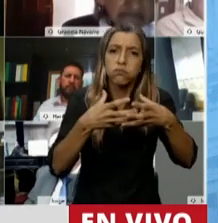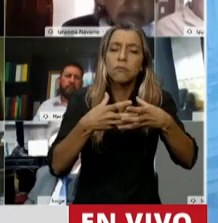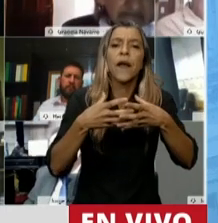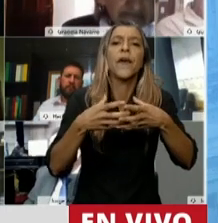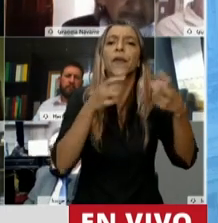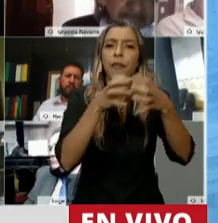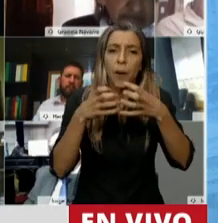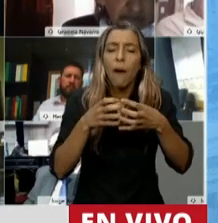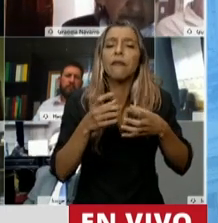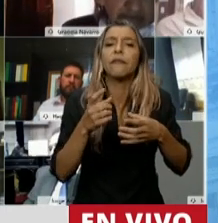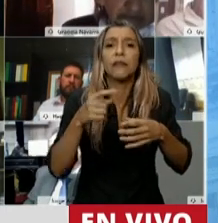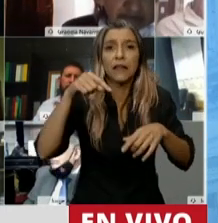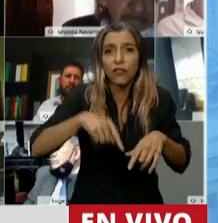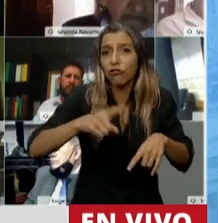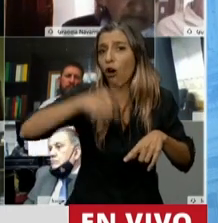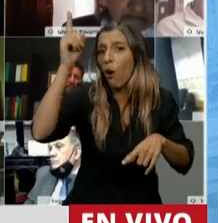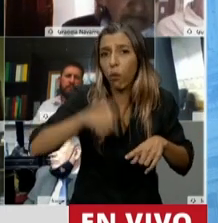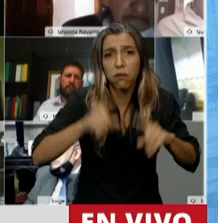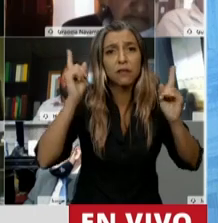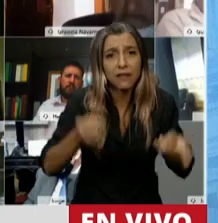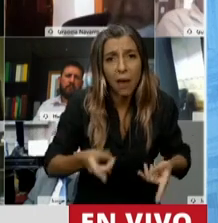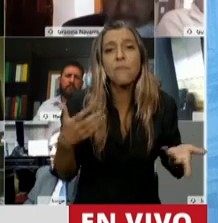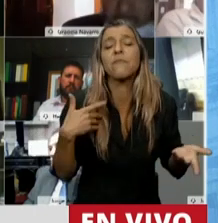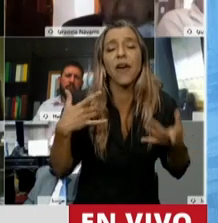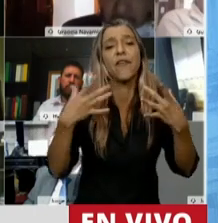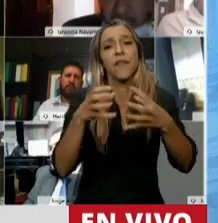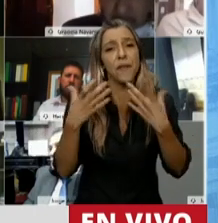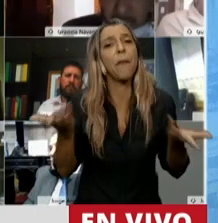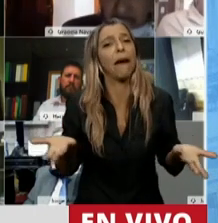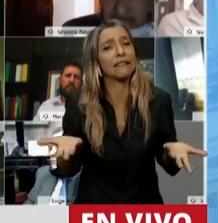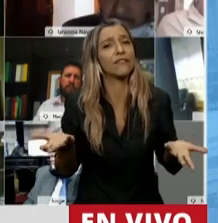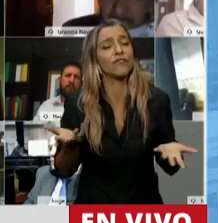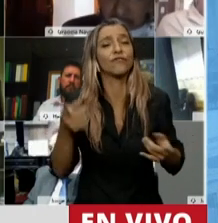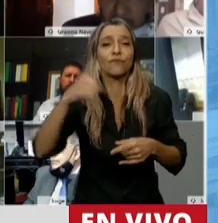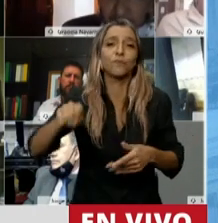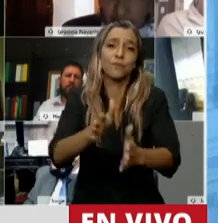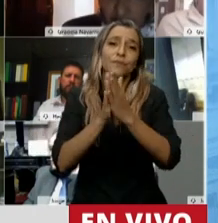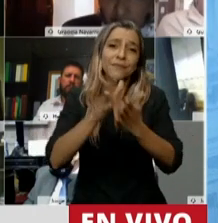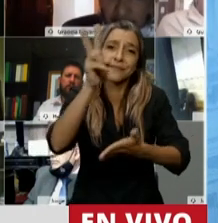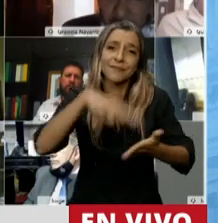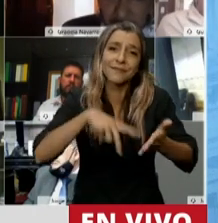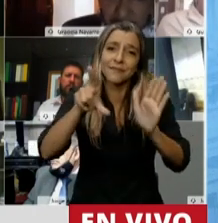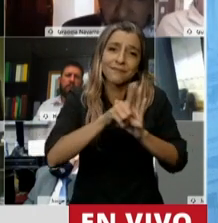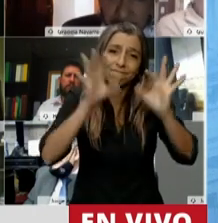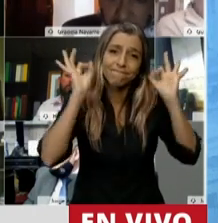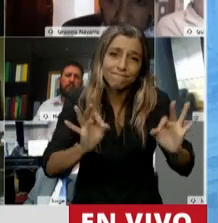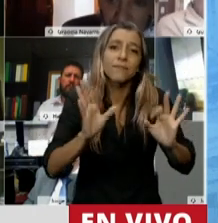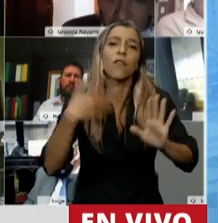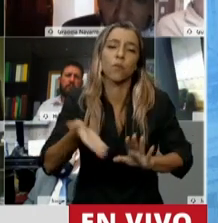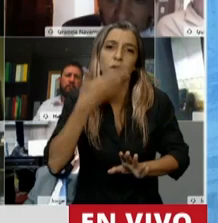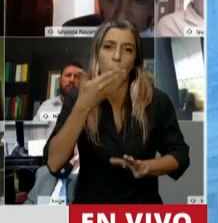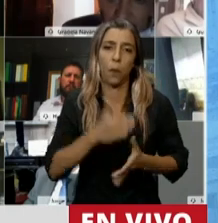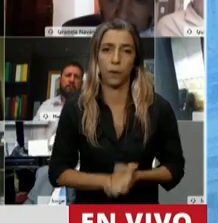hoy, durante todo el día. Entonces, leamos la ley y hablemos con la verdad. Por más